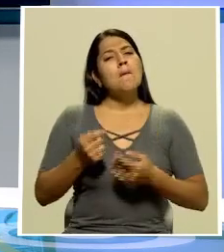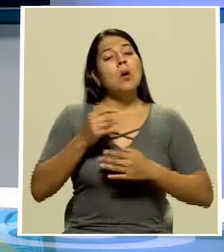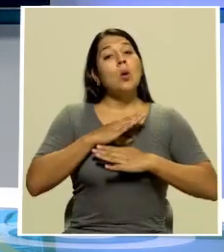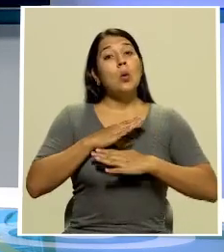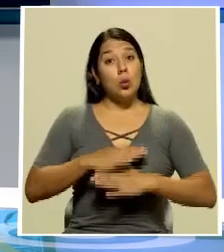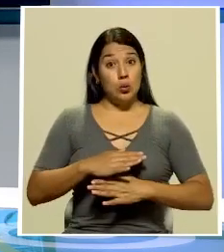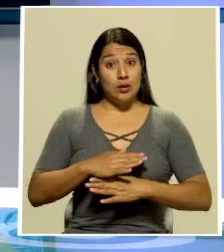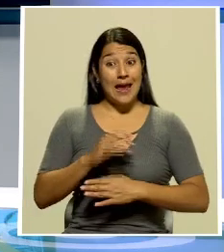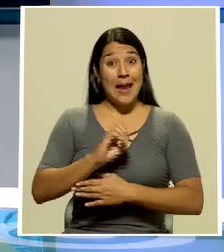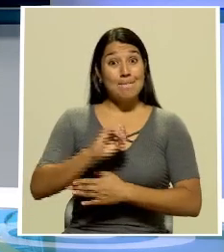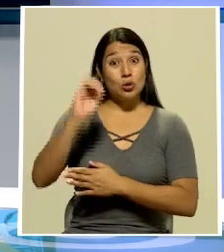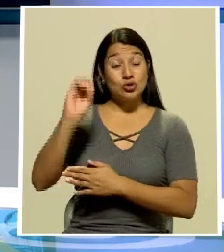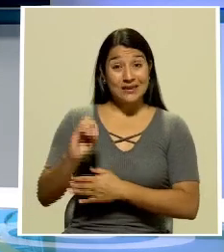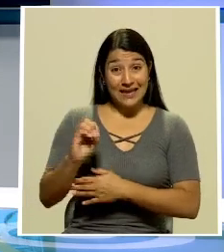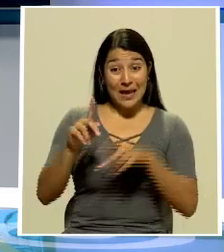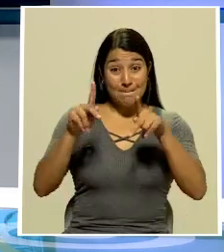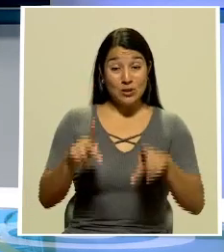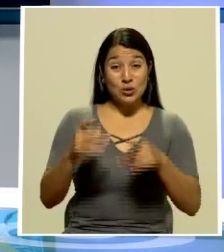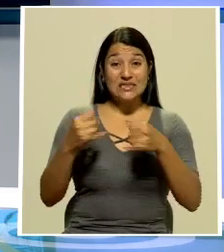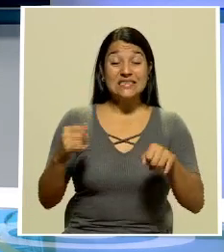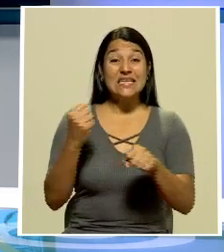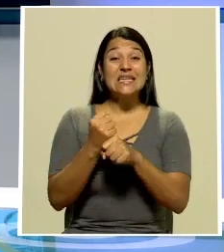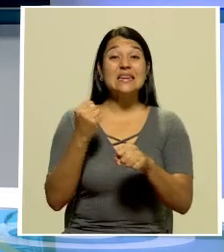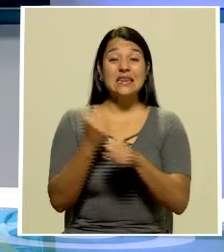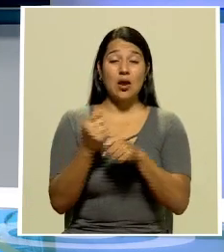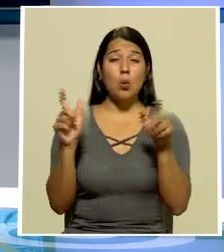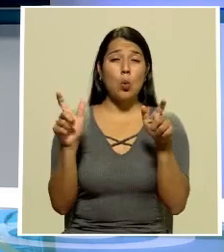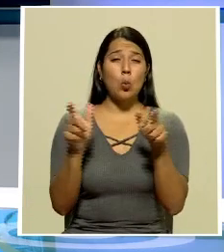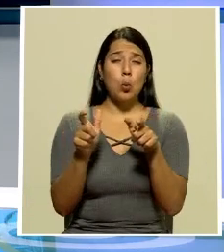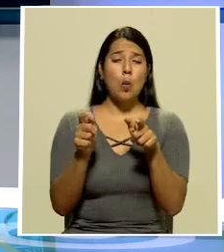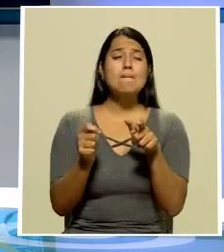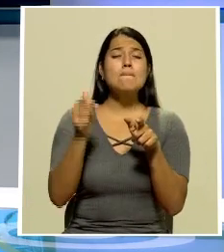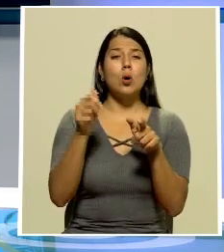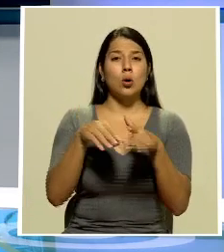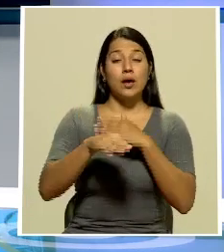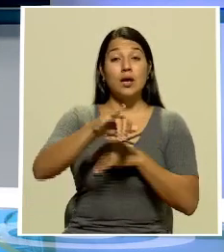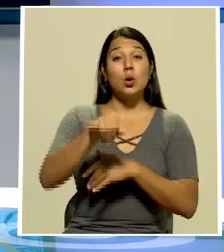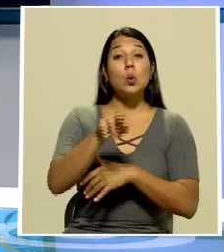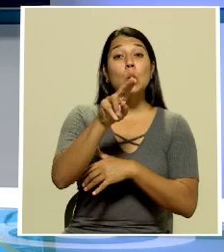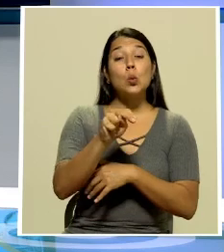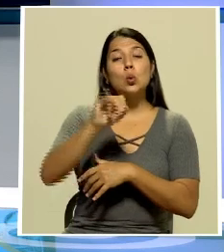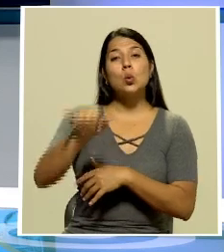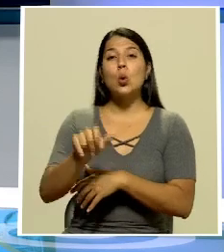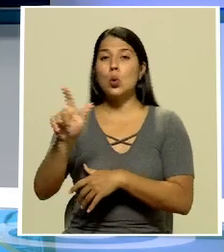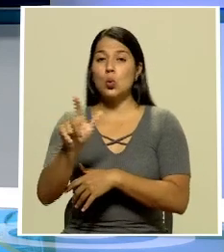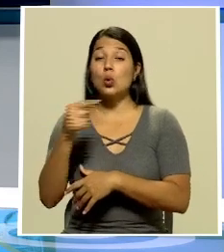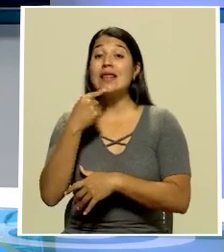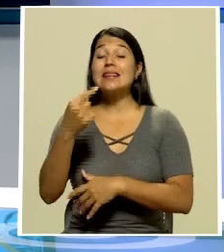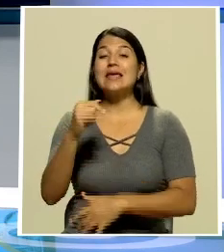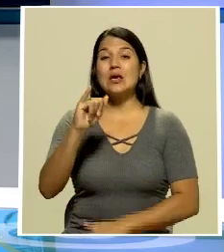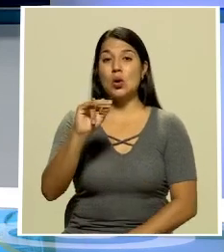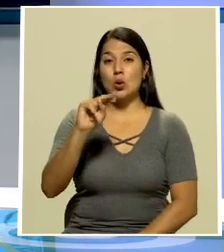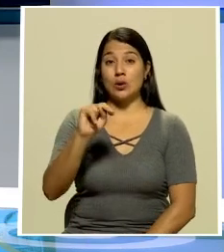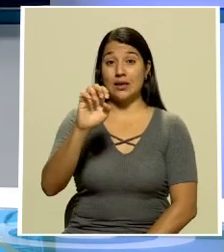tasa de desempleo bajó levemente entre los meses de junio y julio. Según datos del INEC, en este periodo